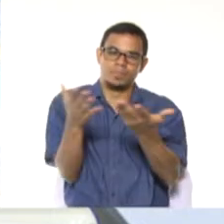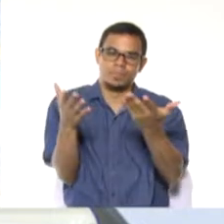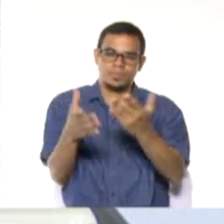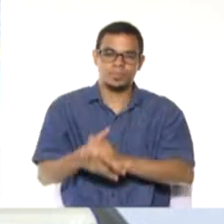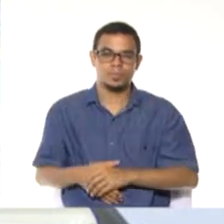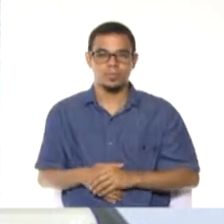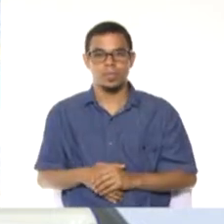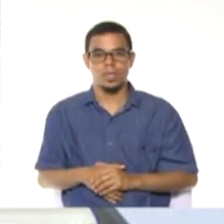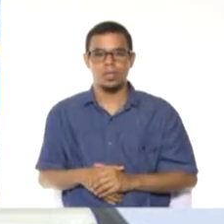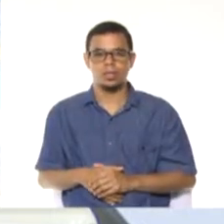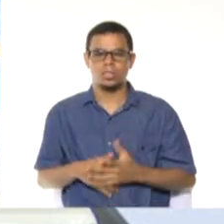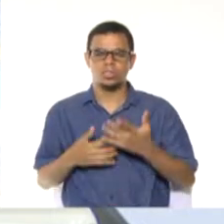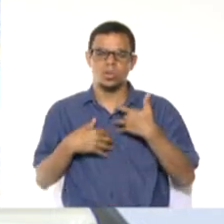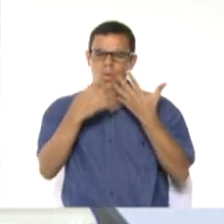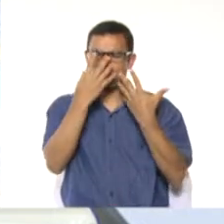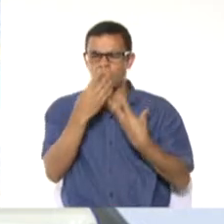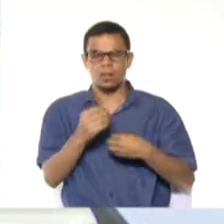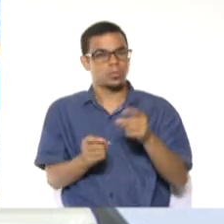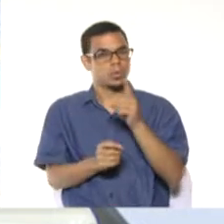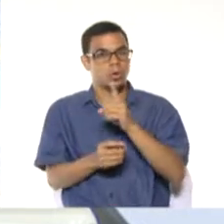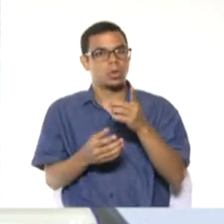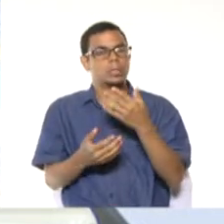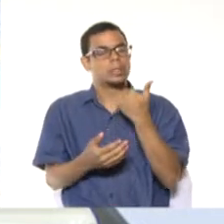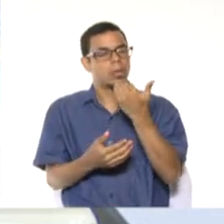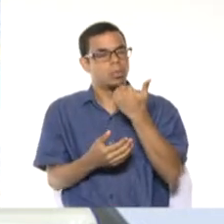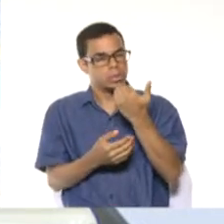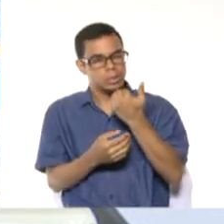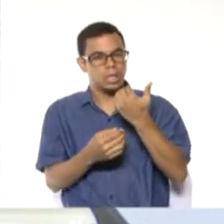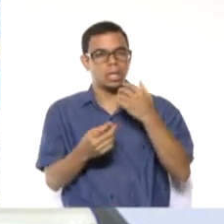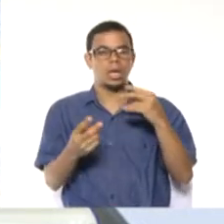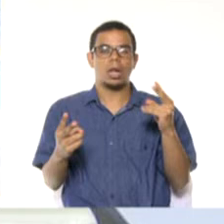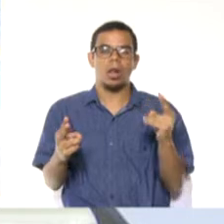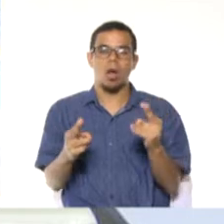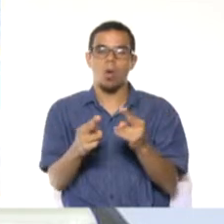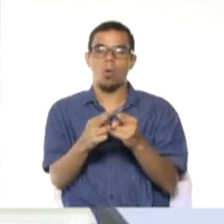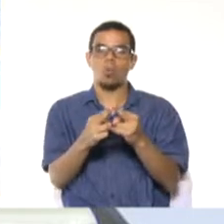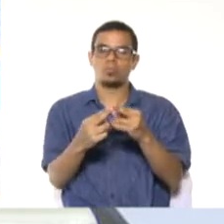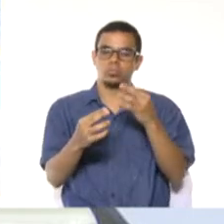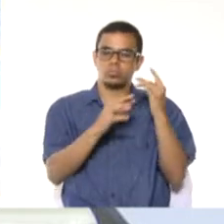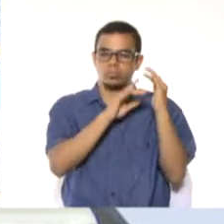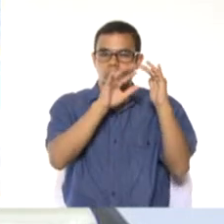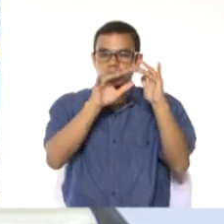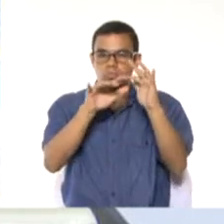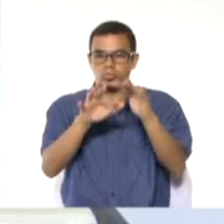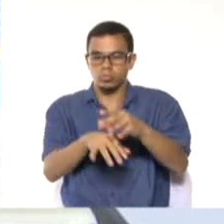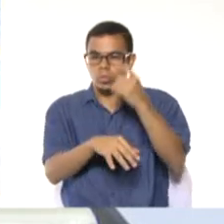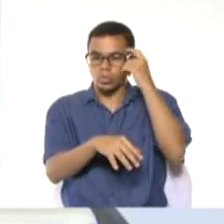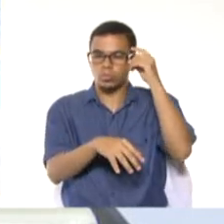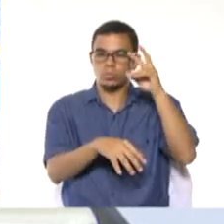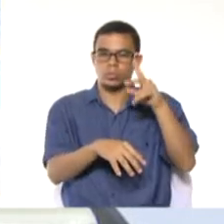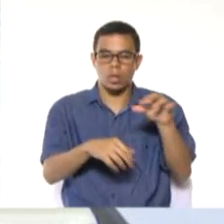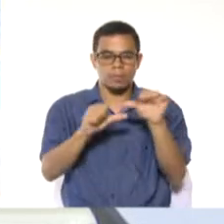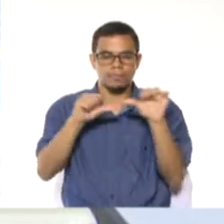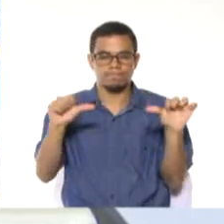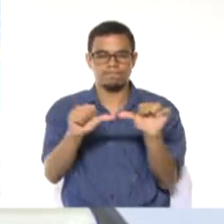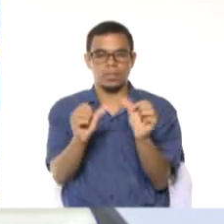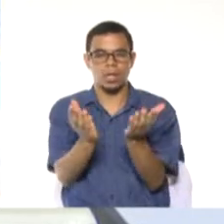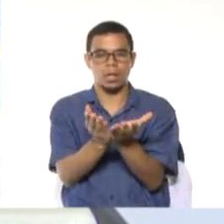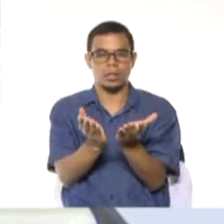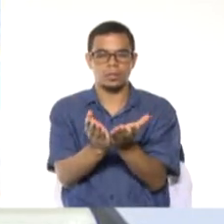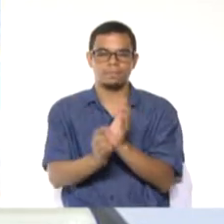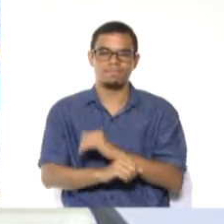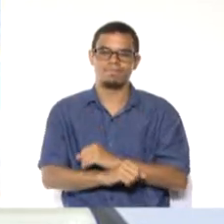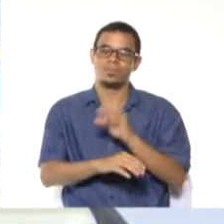no desanimen, pronto estaremos juntos otra vez retomando nuestras clases regularmente, todos los días a nuestras aulas de